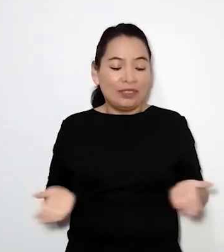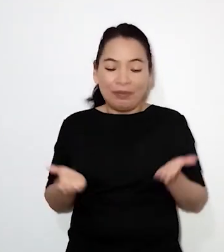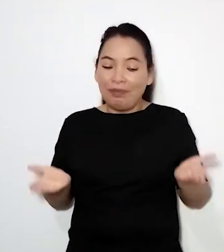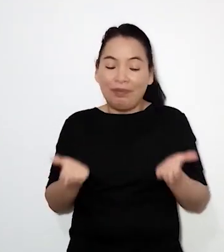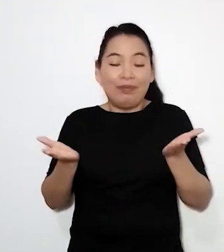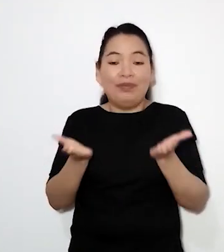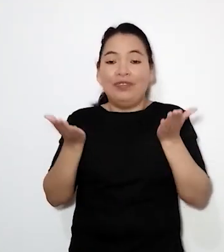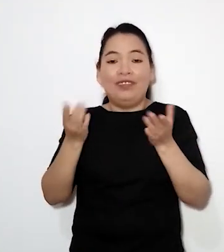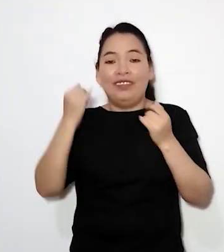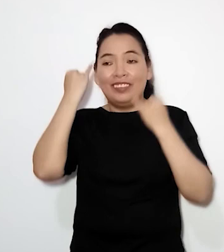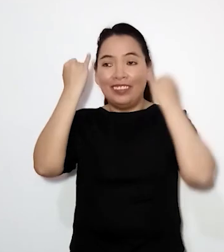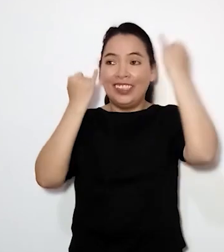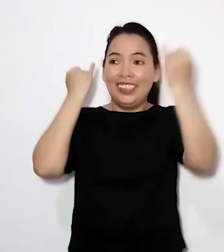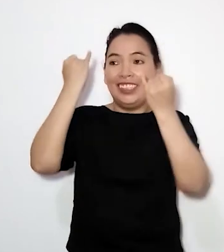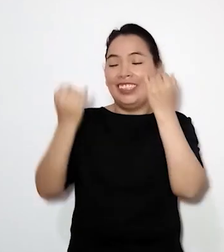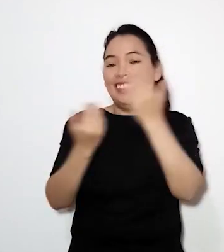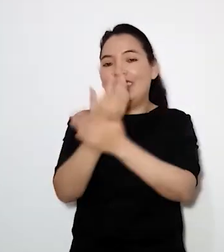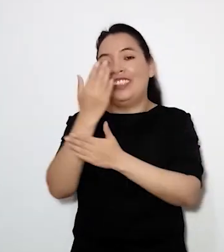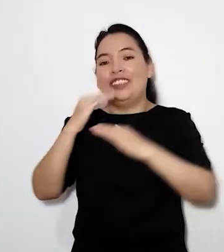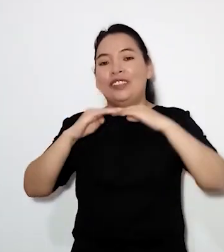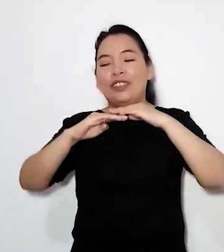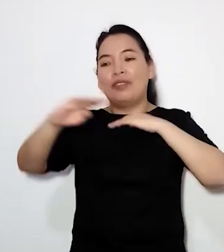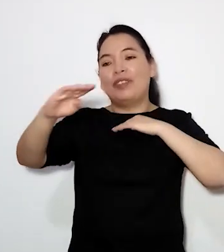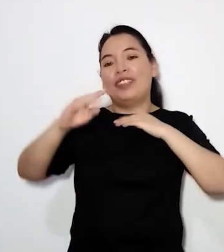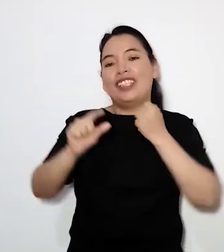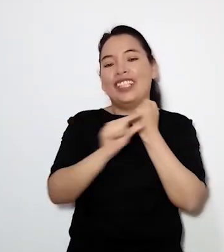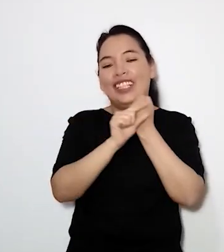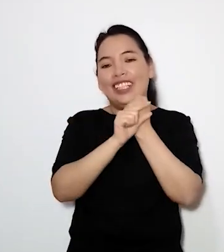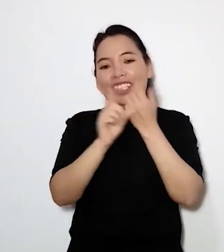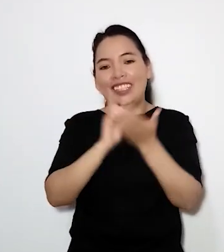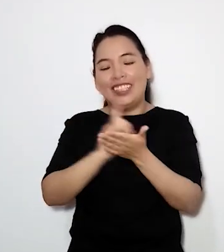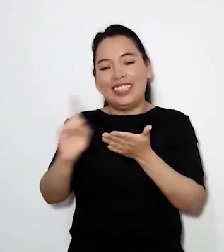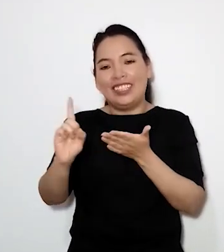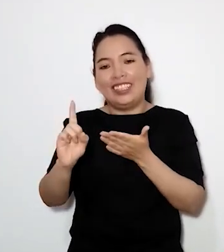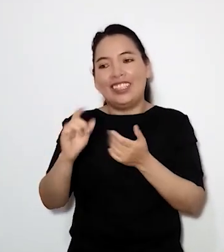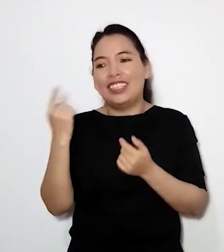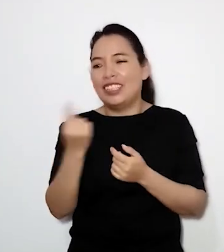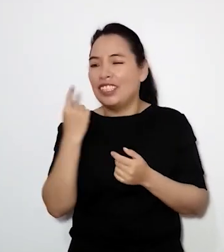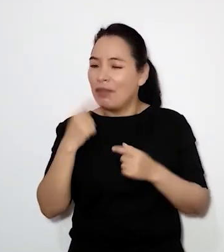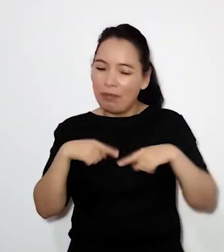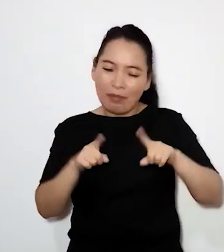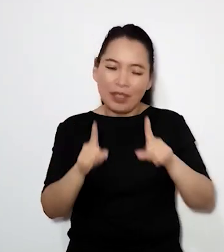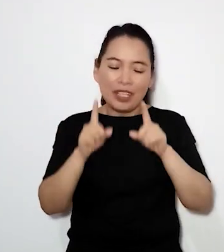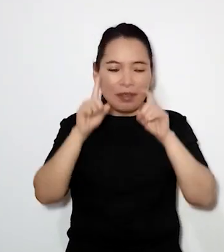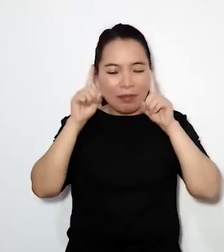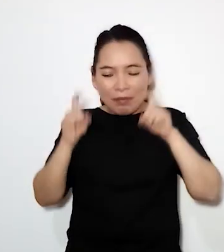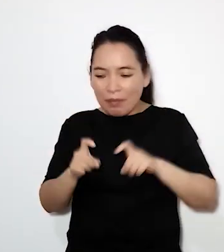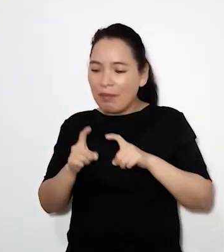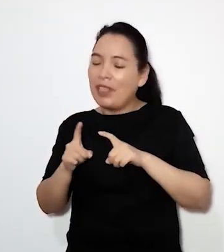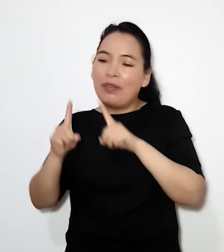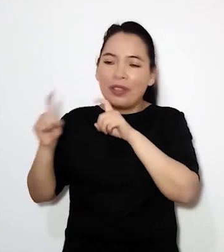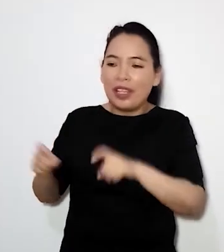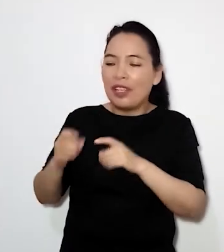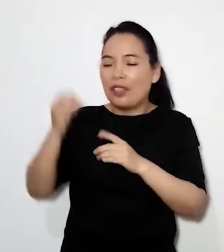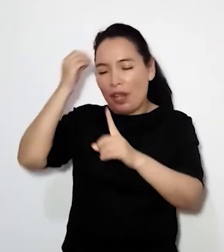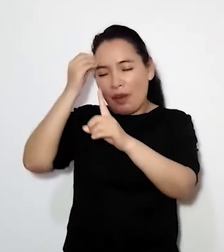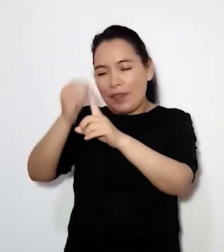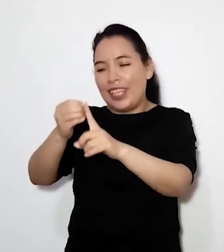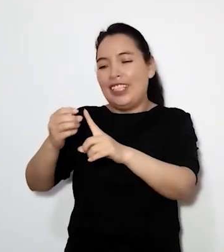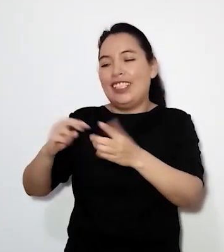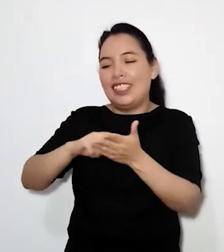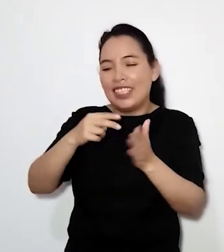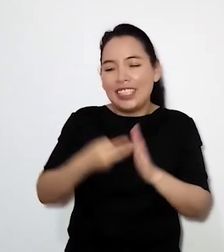emancipadora y garante de derechos, de siempre ir cuestionando el propósito de la educación, el sentido de la educación, una